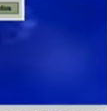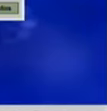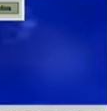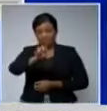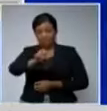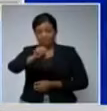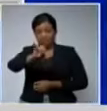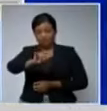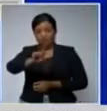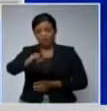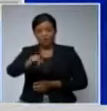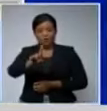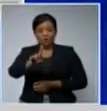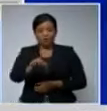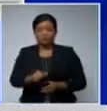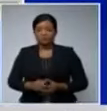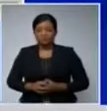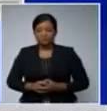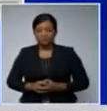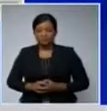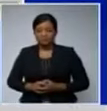106,1. Son